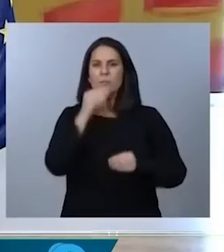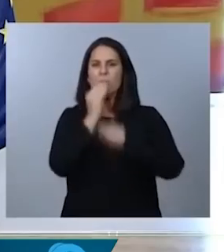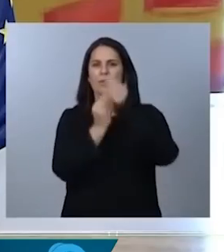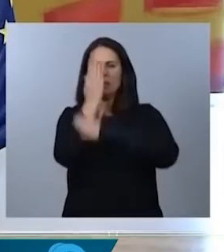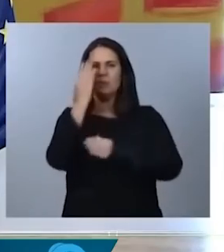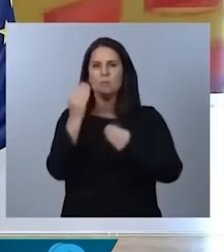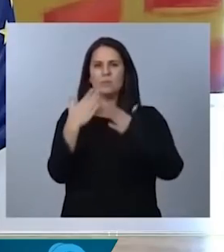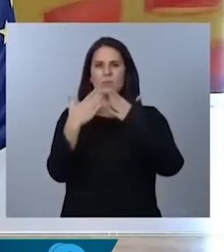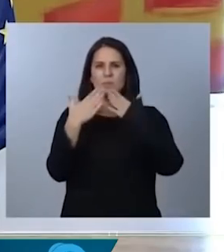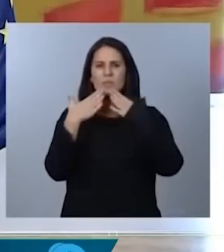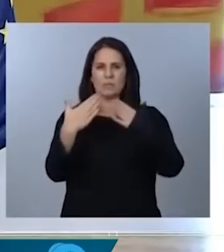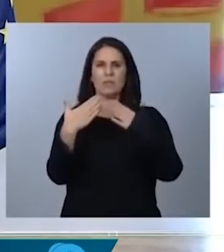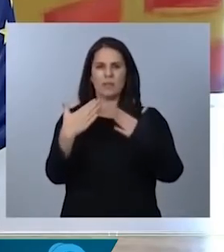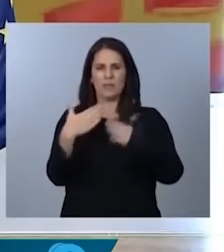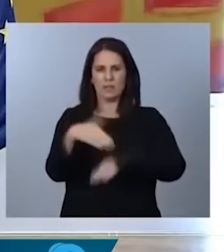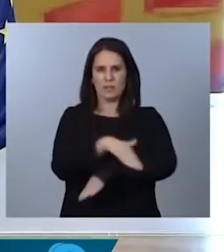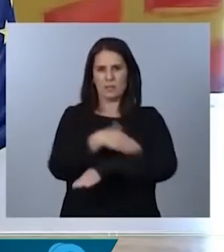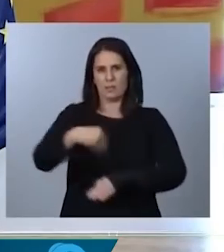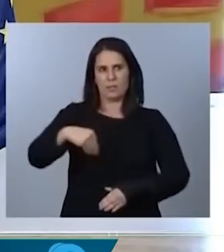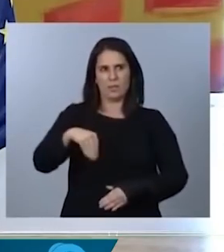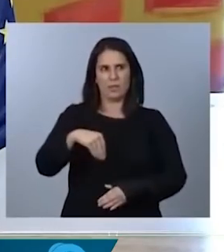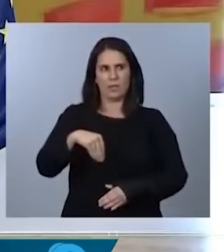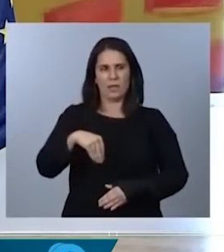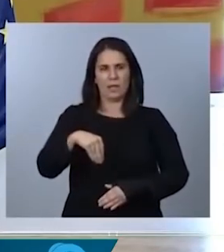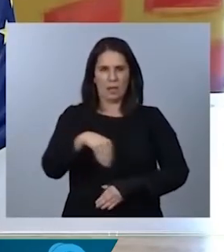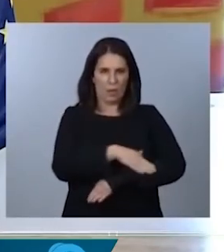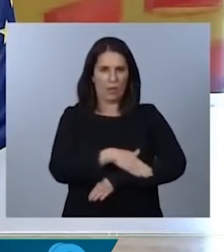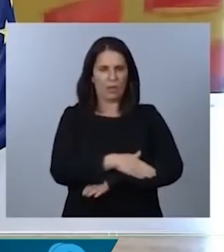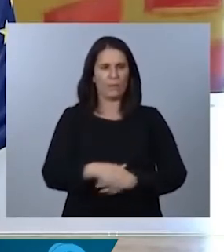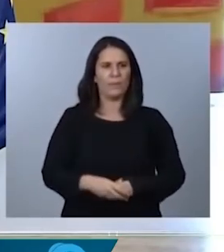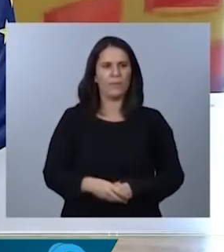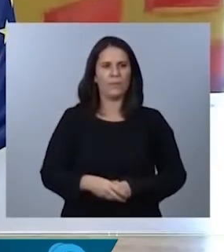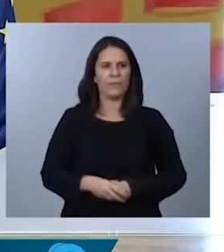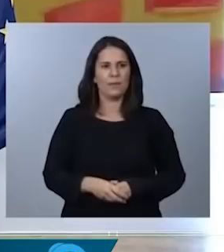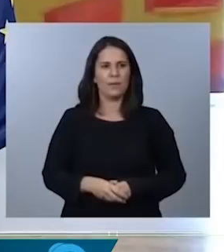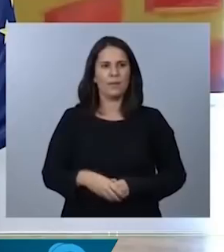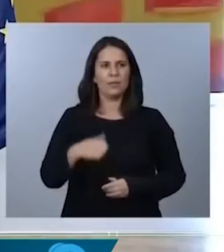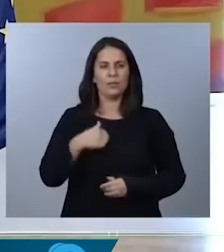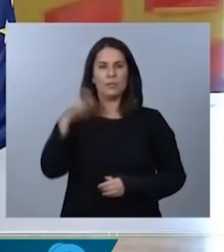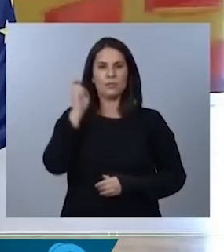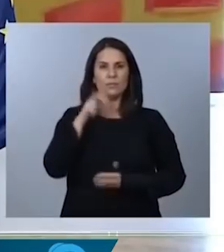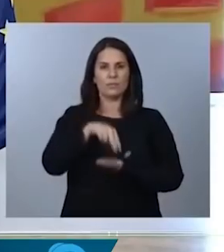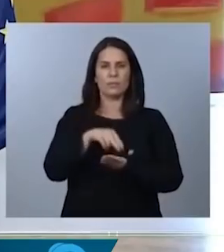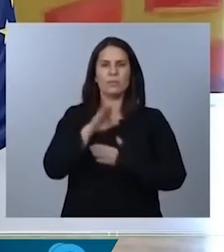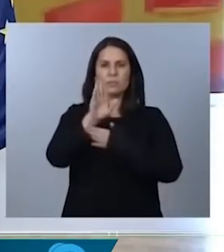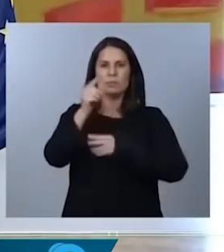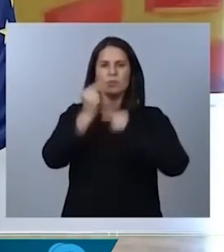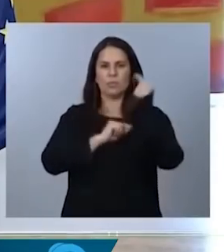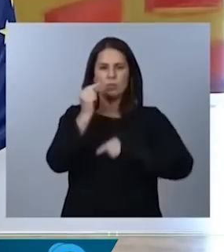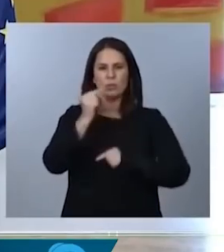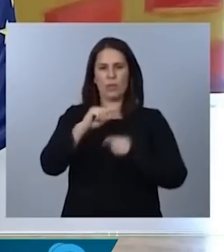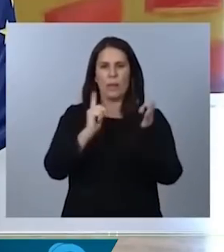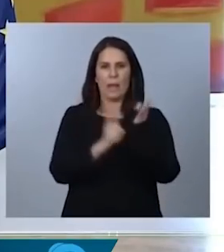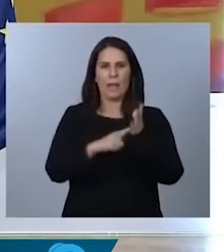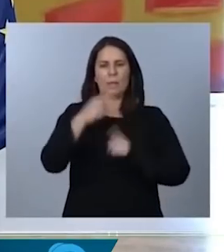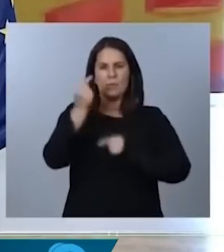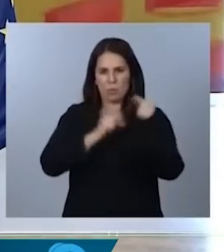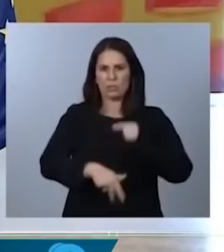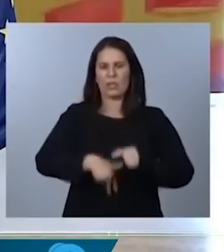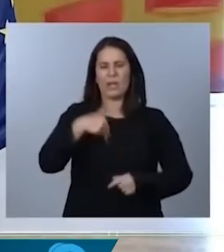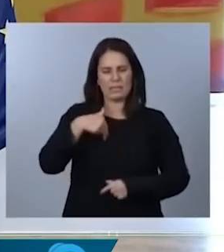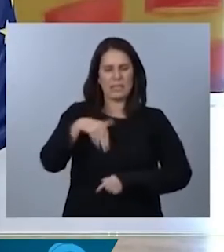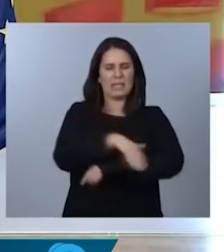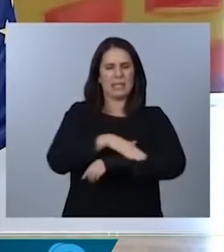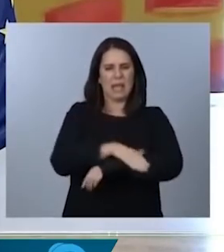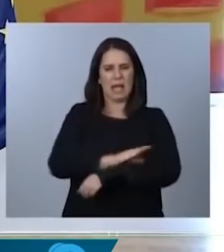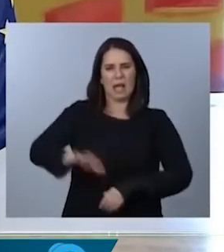todos los demás una vivienda? Y sin tensión, ¿qué es? ¿Cómo compró en la suya? ¿Qué es el término tensionado? O sea, yo de verdad que no llego a entender a esta gente. O sea, ¿qué